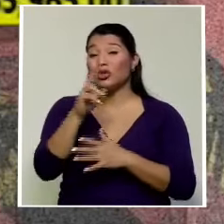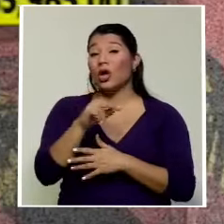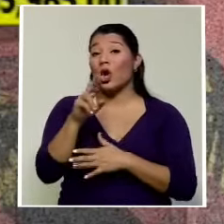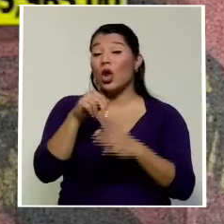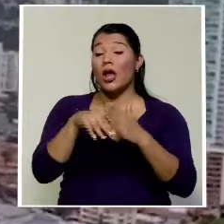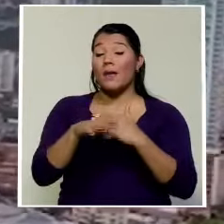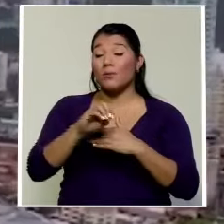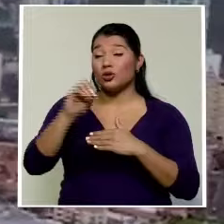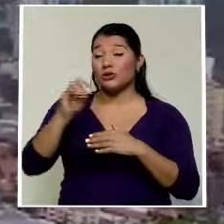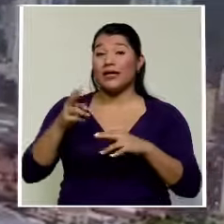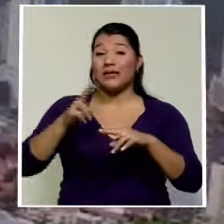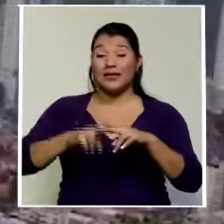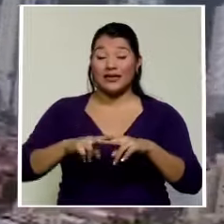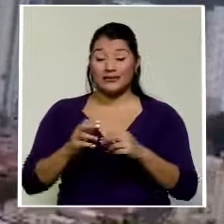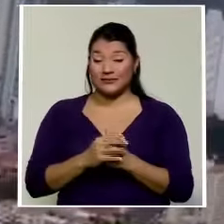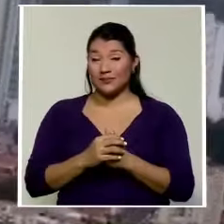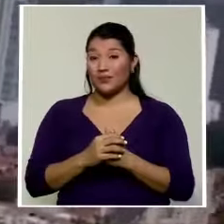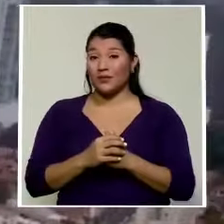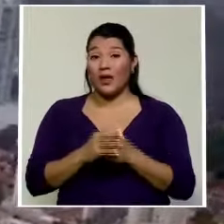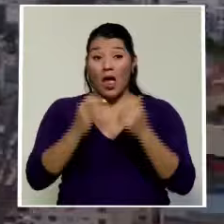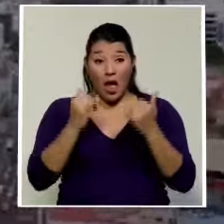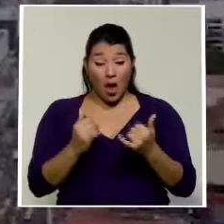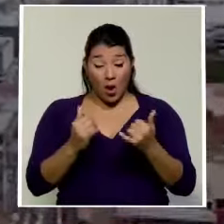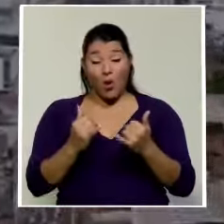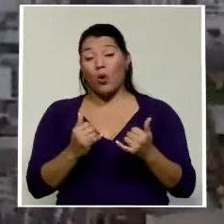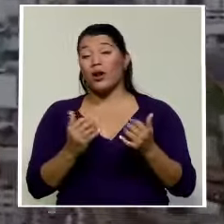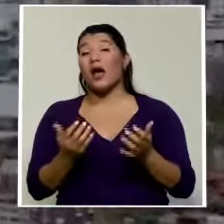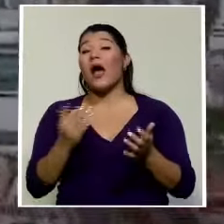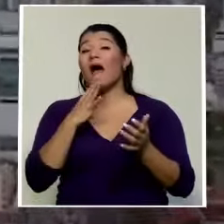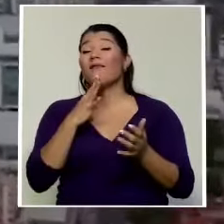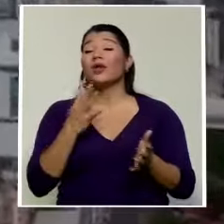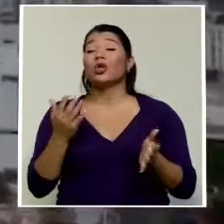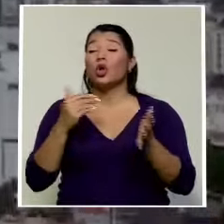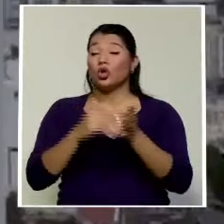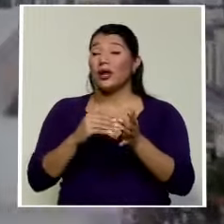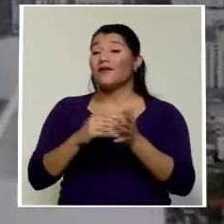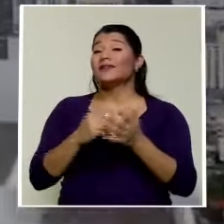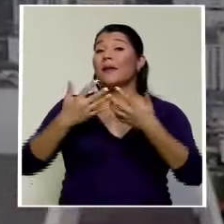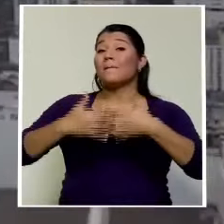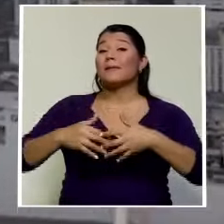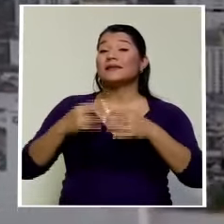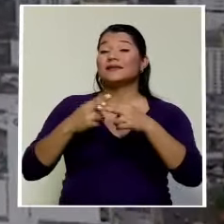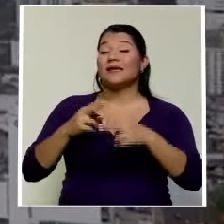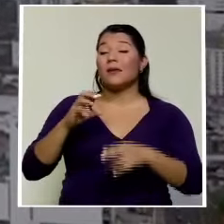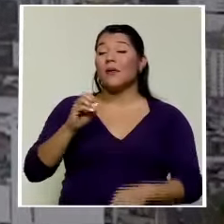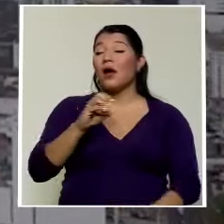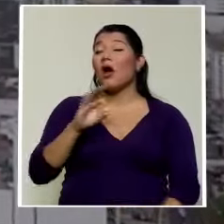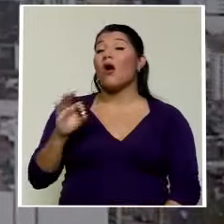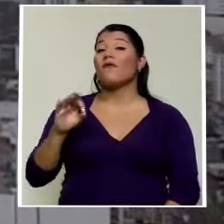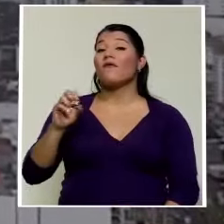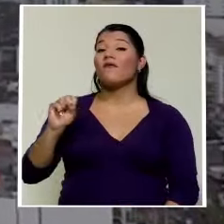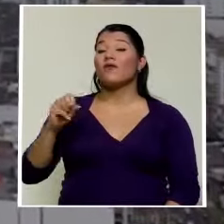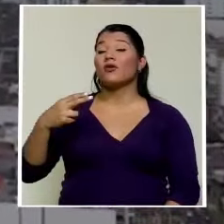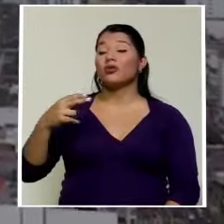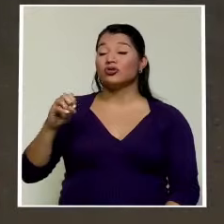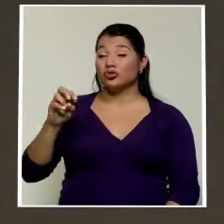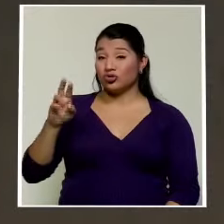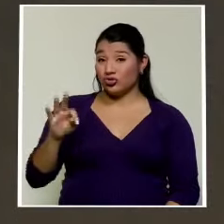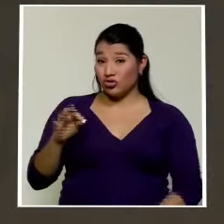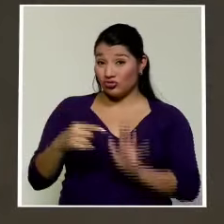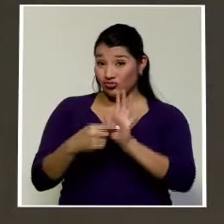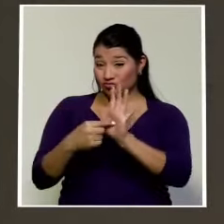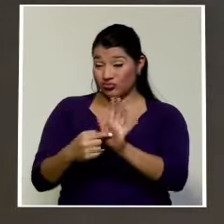intereses. De vuelta a las offshore y sobre la sociedad en Panamá, La filtración de documentos permiten ver